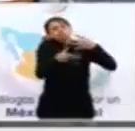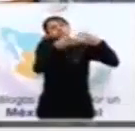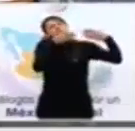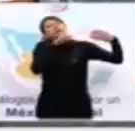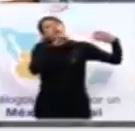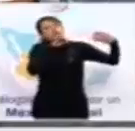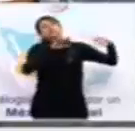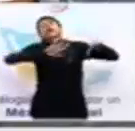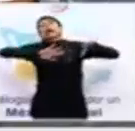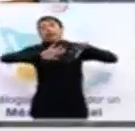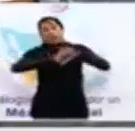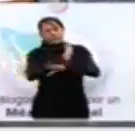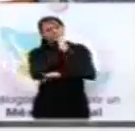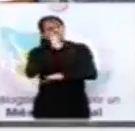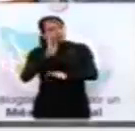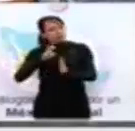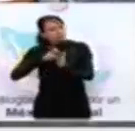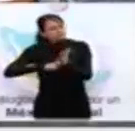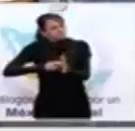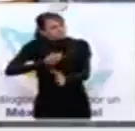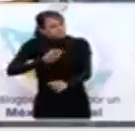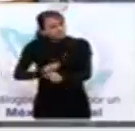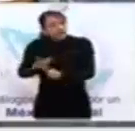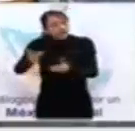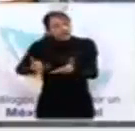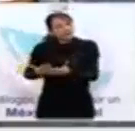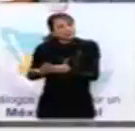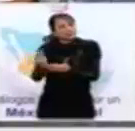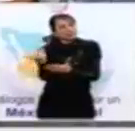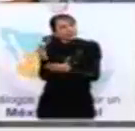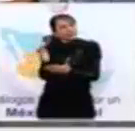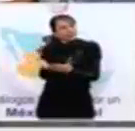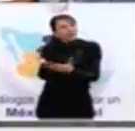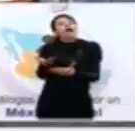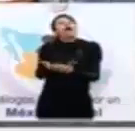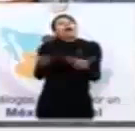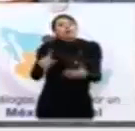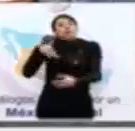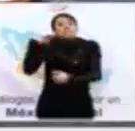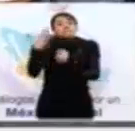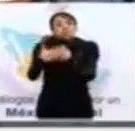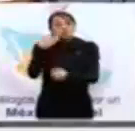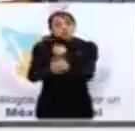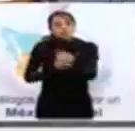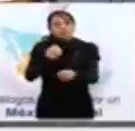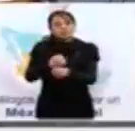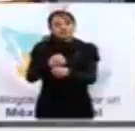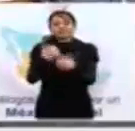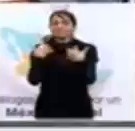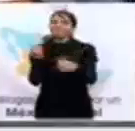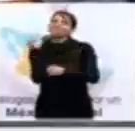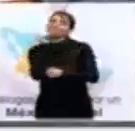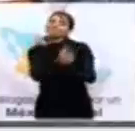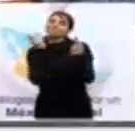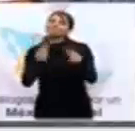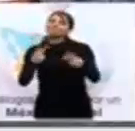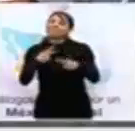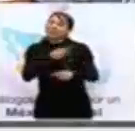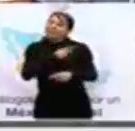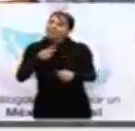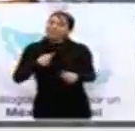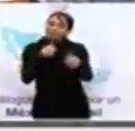año, pero que hay que materializarlos ya en términos de política pública para el próximo año, ¿no? Eso es un escenario